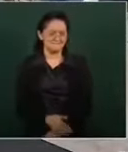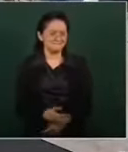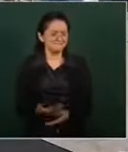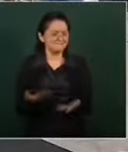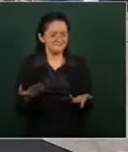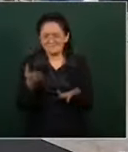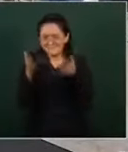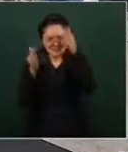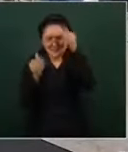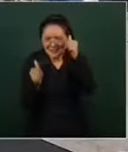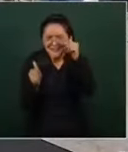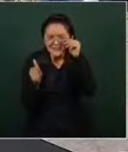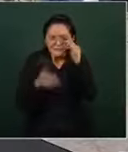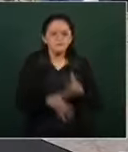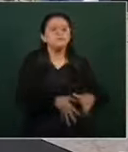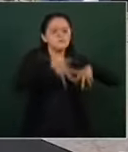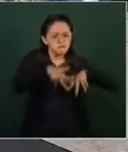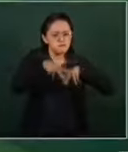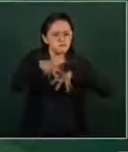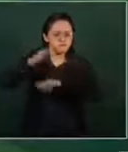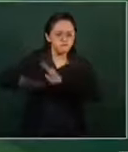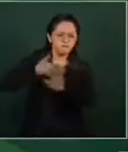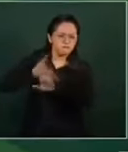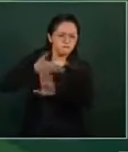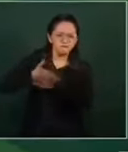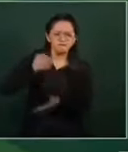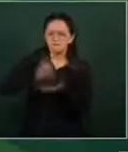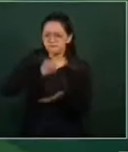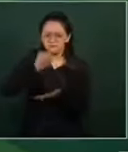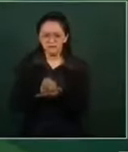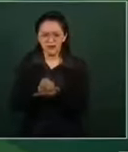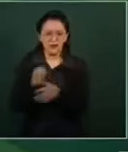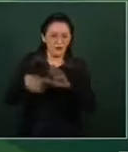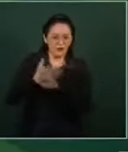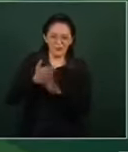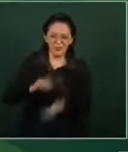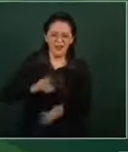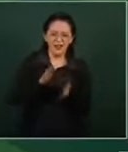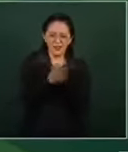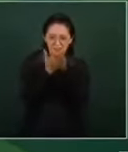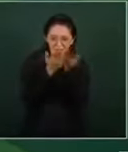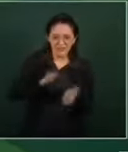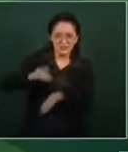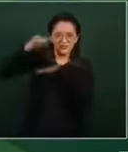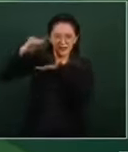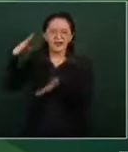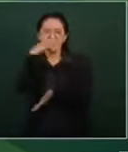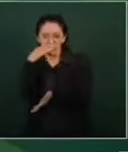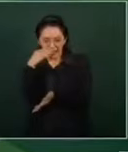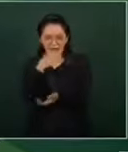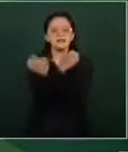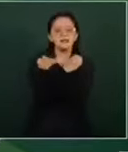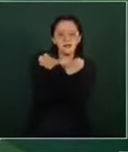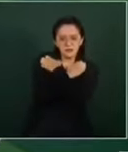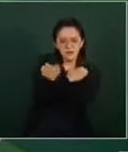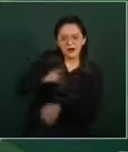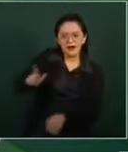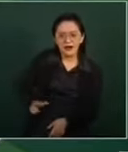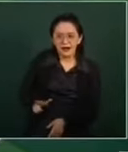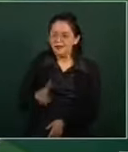llevaron a cabo hasta manifestaciones en contra de los libros de texto de la educación pública